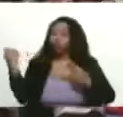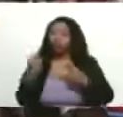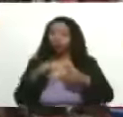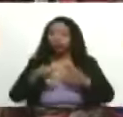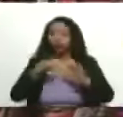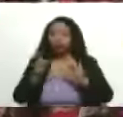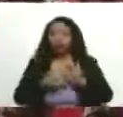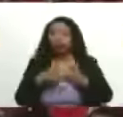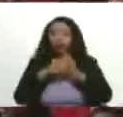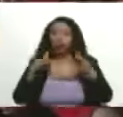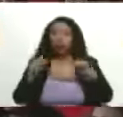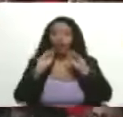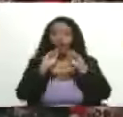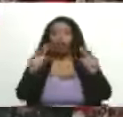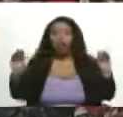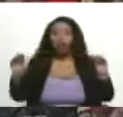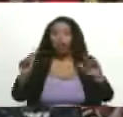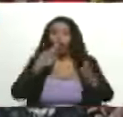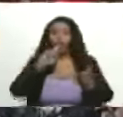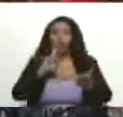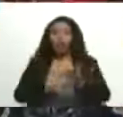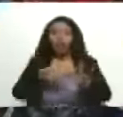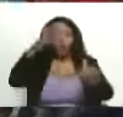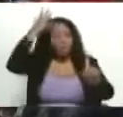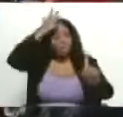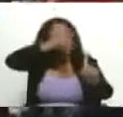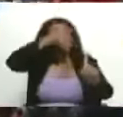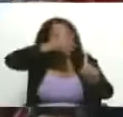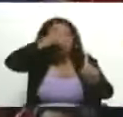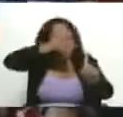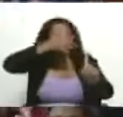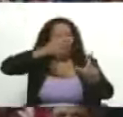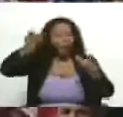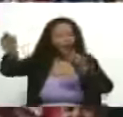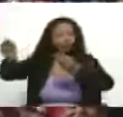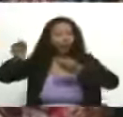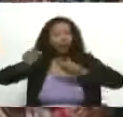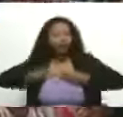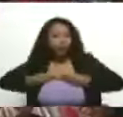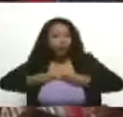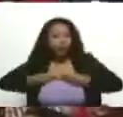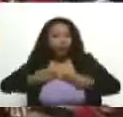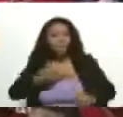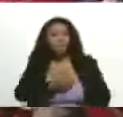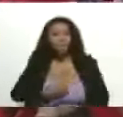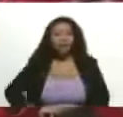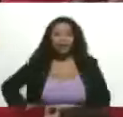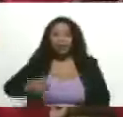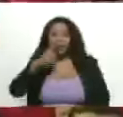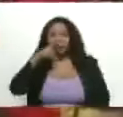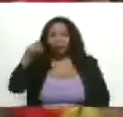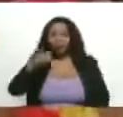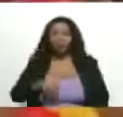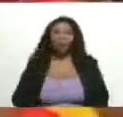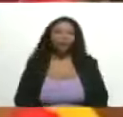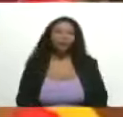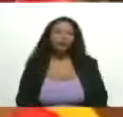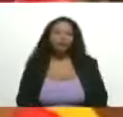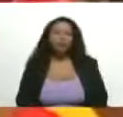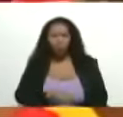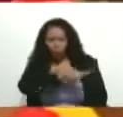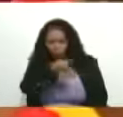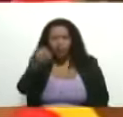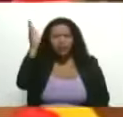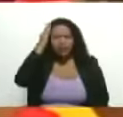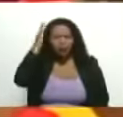convocados para cumplir una instrucción que nos dio el hermano presidente Nicolás Maduro. ¿Saben cuál es esa